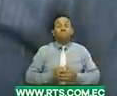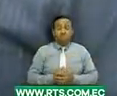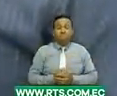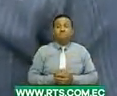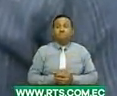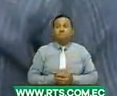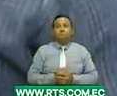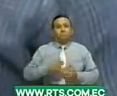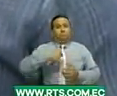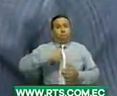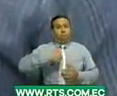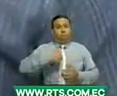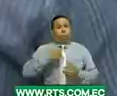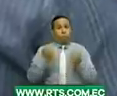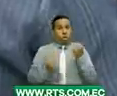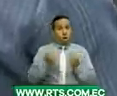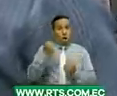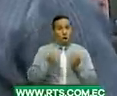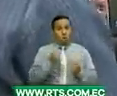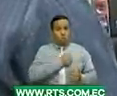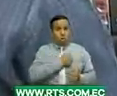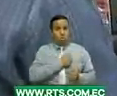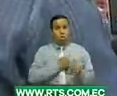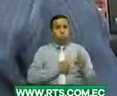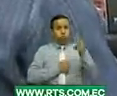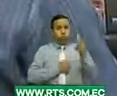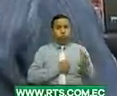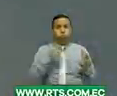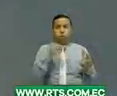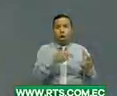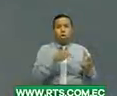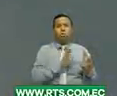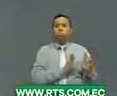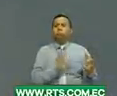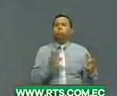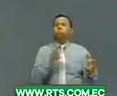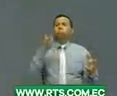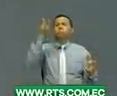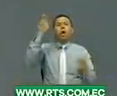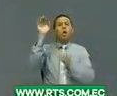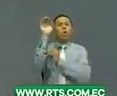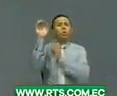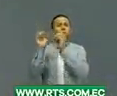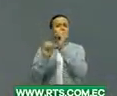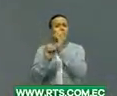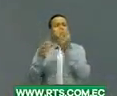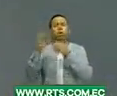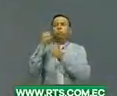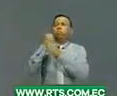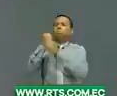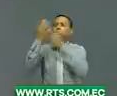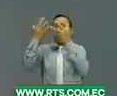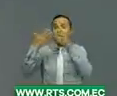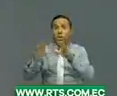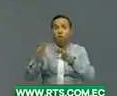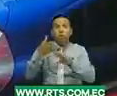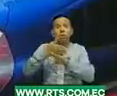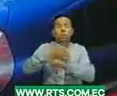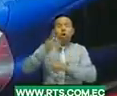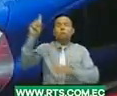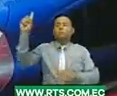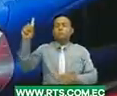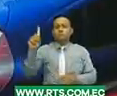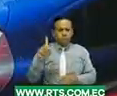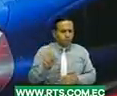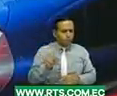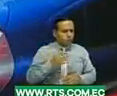Dejé parqueado mi carro, estuve en la oficina, aquí arriba, y en el momento que yo ya bajaba, me percato que el vehículo